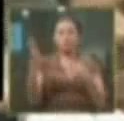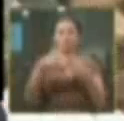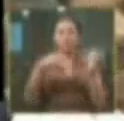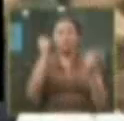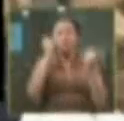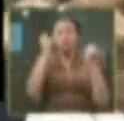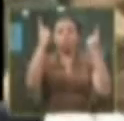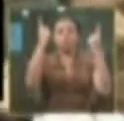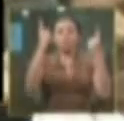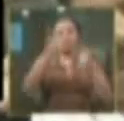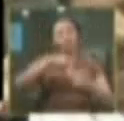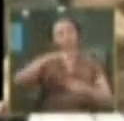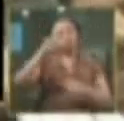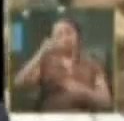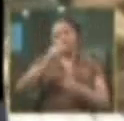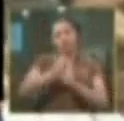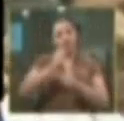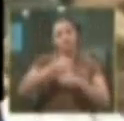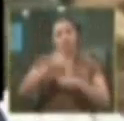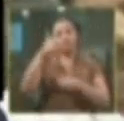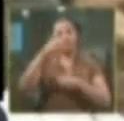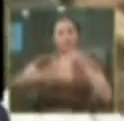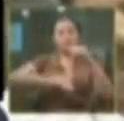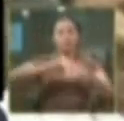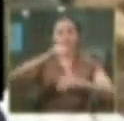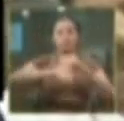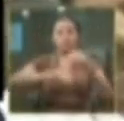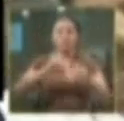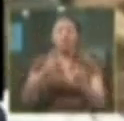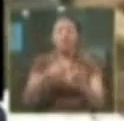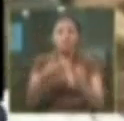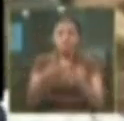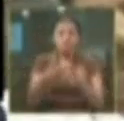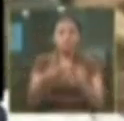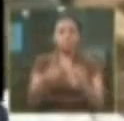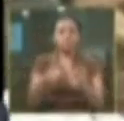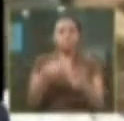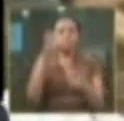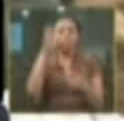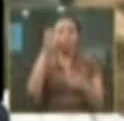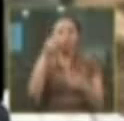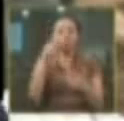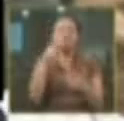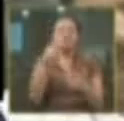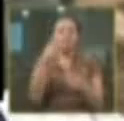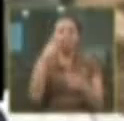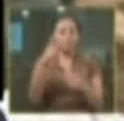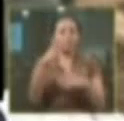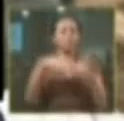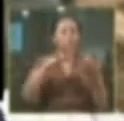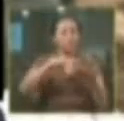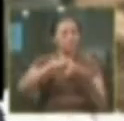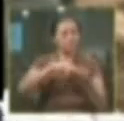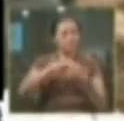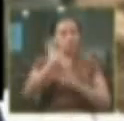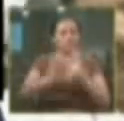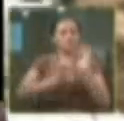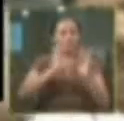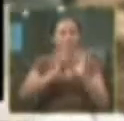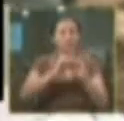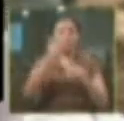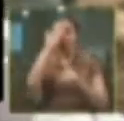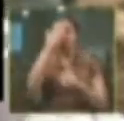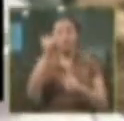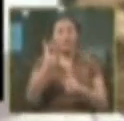sorprenda que no hemos adecuadamente procesado. Entonces yo creo que sí amerita que la estudiemos adecuadamente, porque inclusive hay